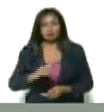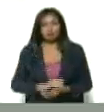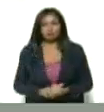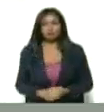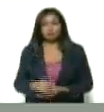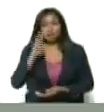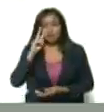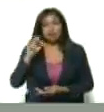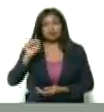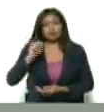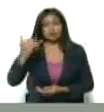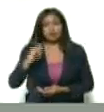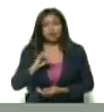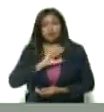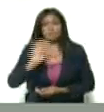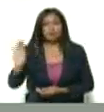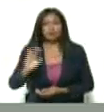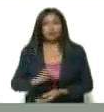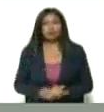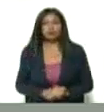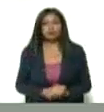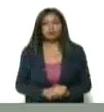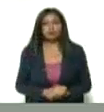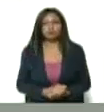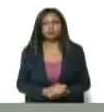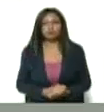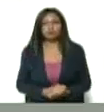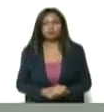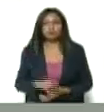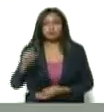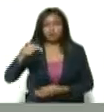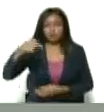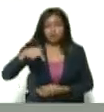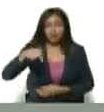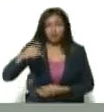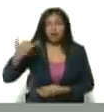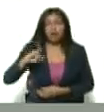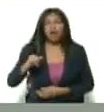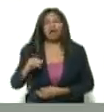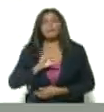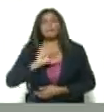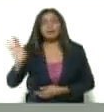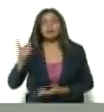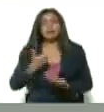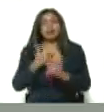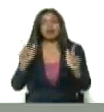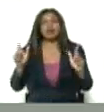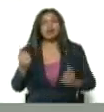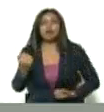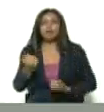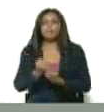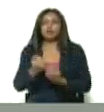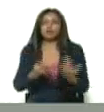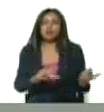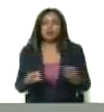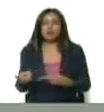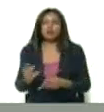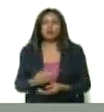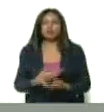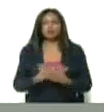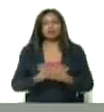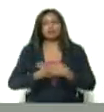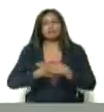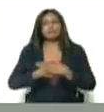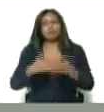den cuenta que sí tienen patria. Aquí hay una patria libre, solidaria, que los recibe con los